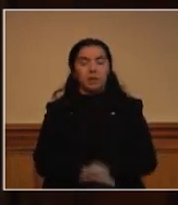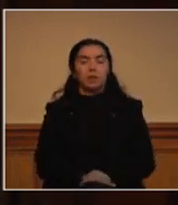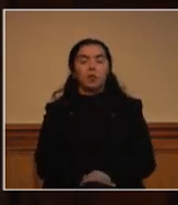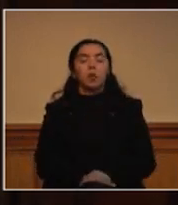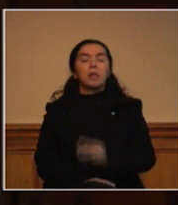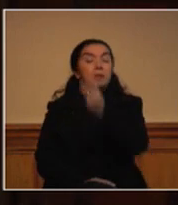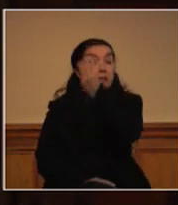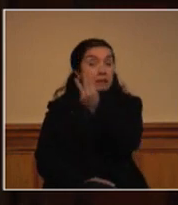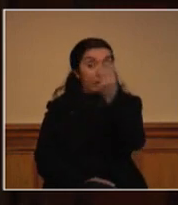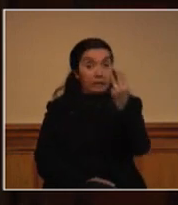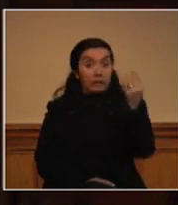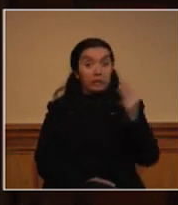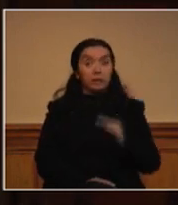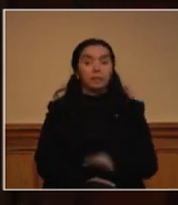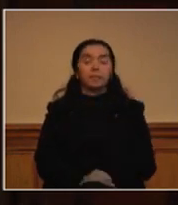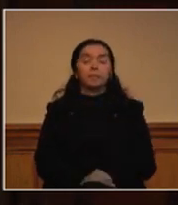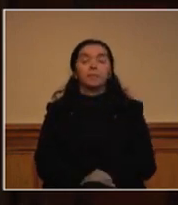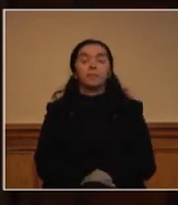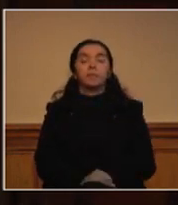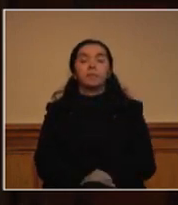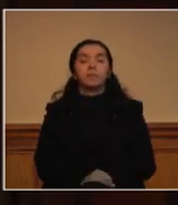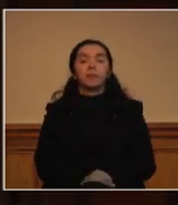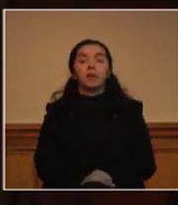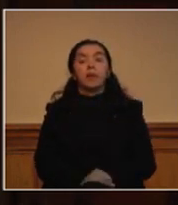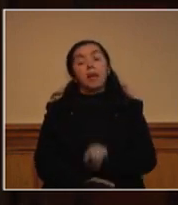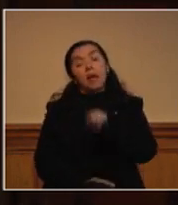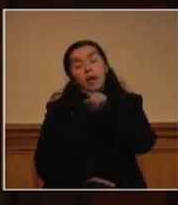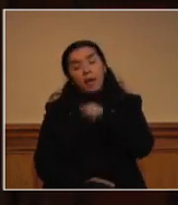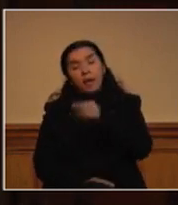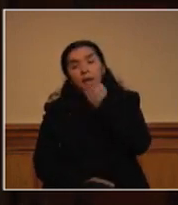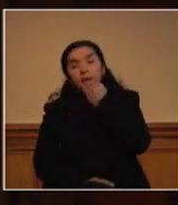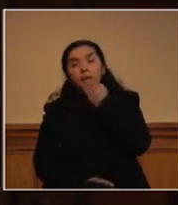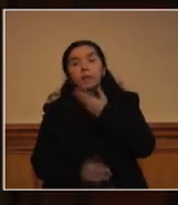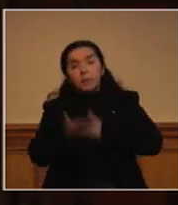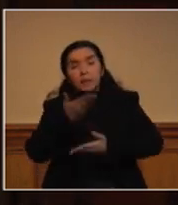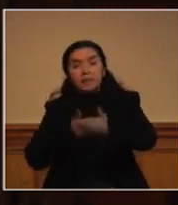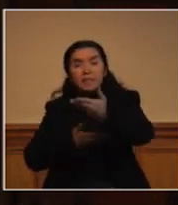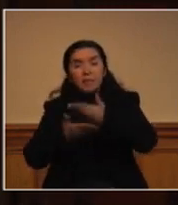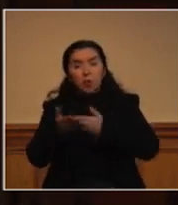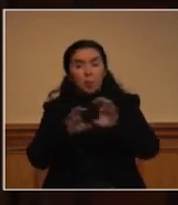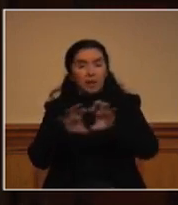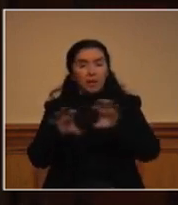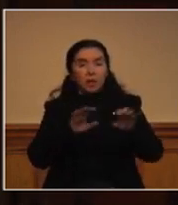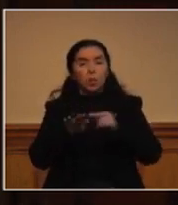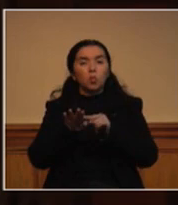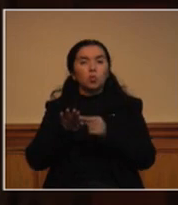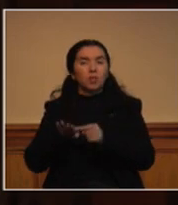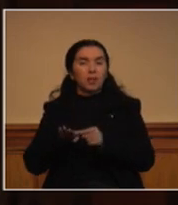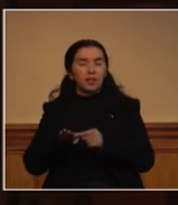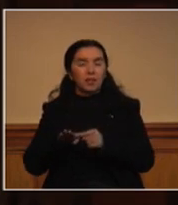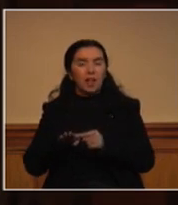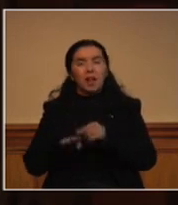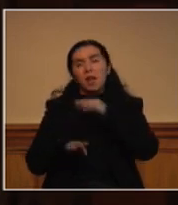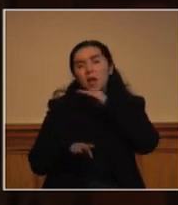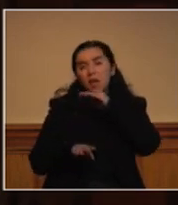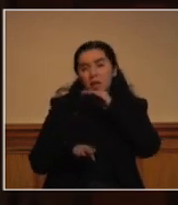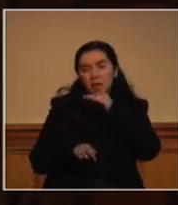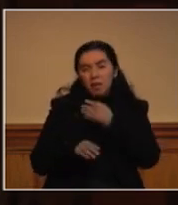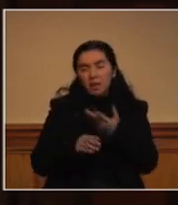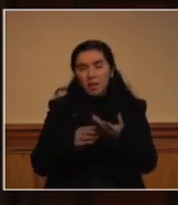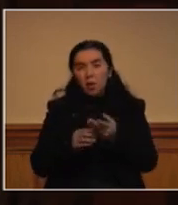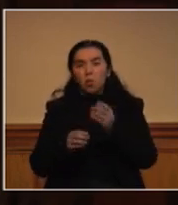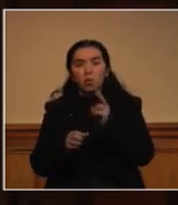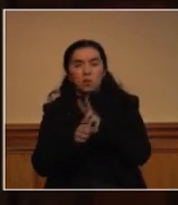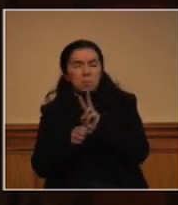página, INTEF, donde también se comparten muchos de los recursos digitales que utilizan los distintos centros